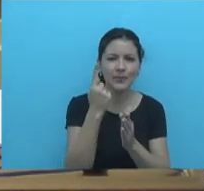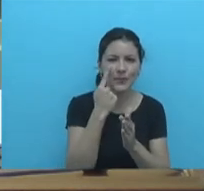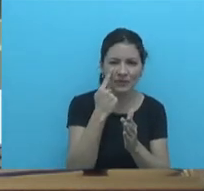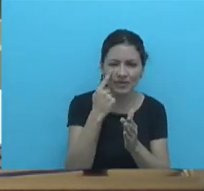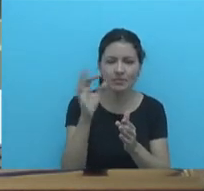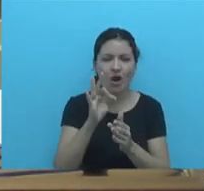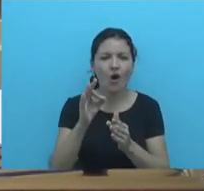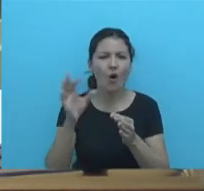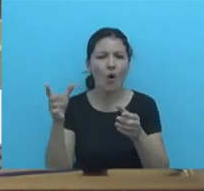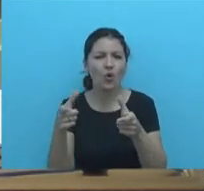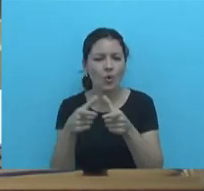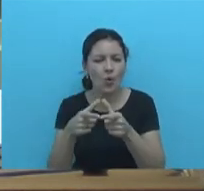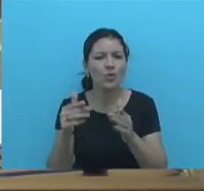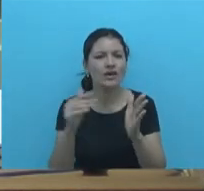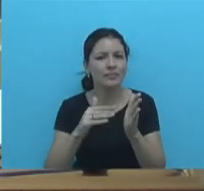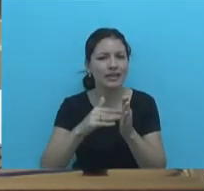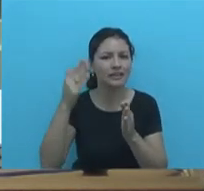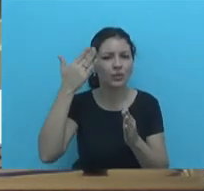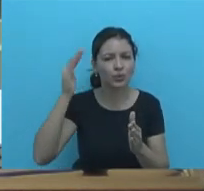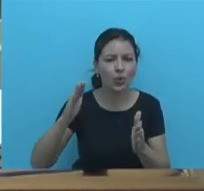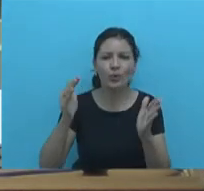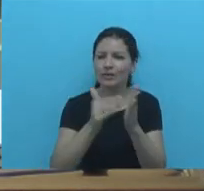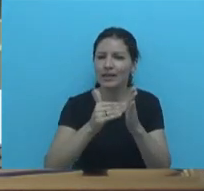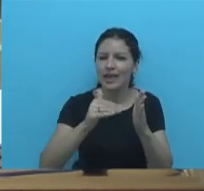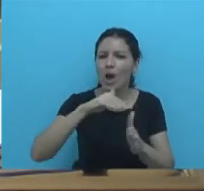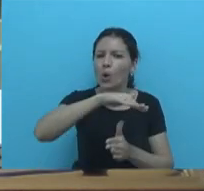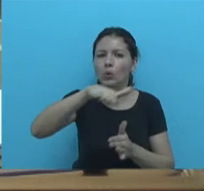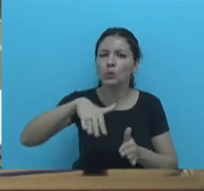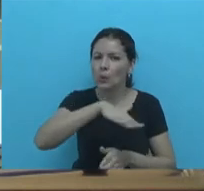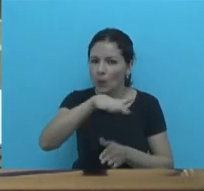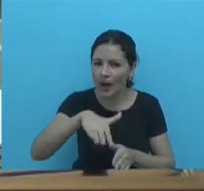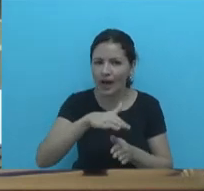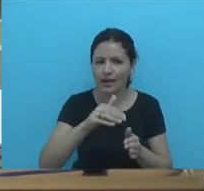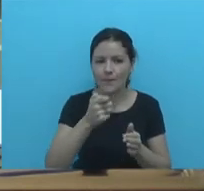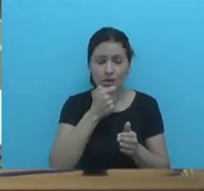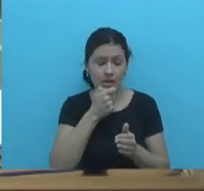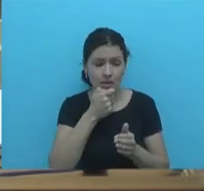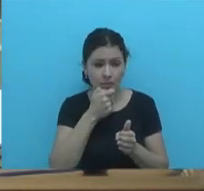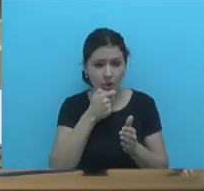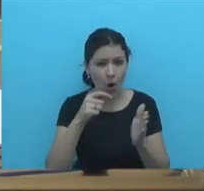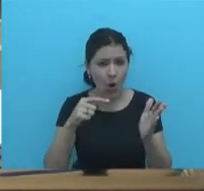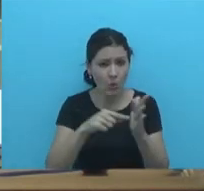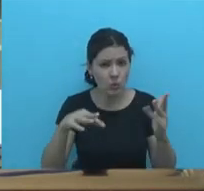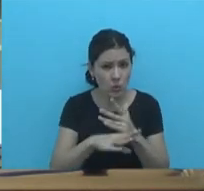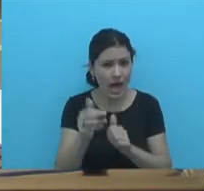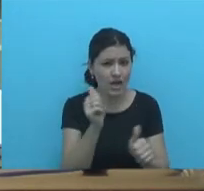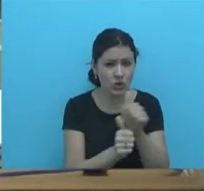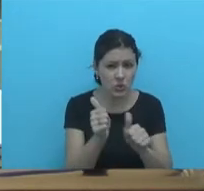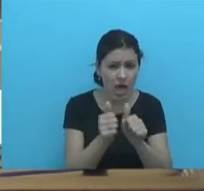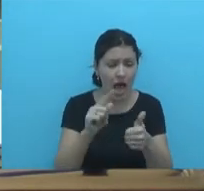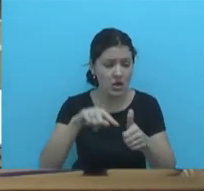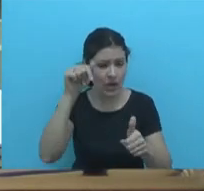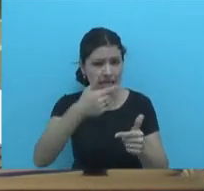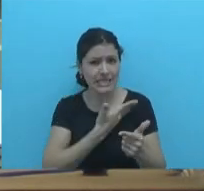propia cultura, lo que vive ahí. Es un problema en Rosario, es un problema en Rosario. En Santa Fe, un problema, sí.